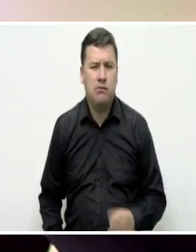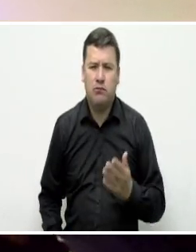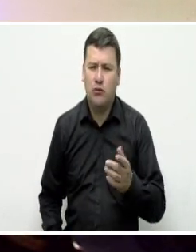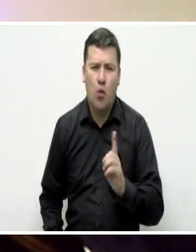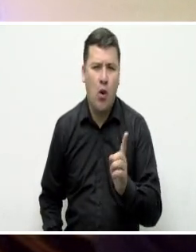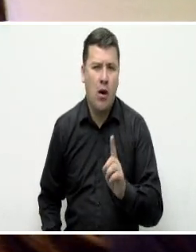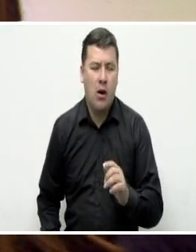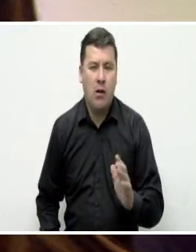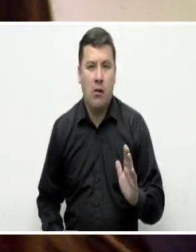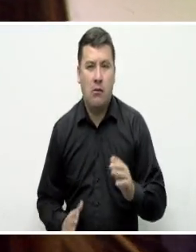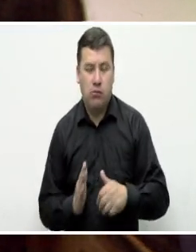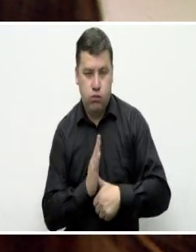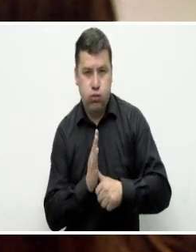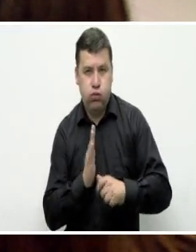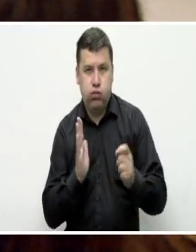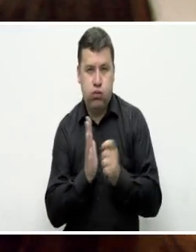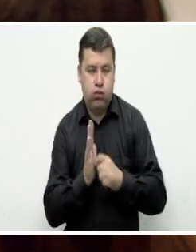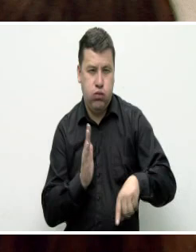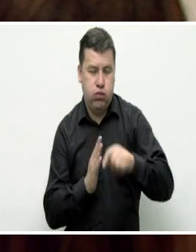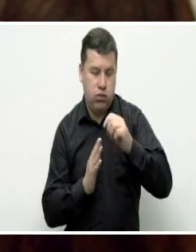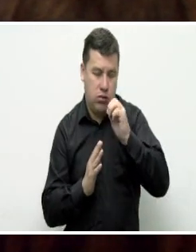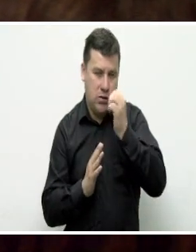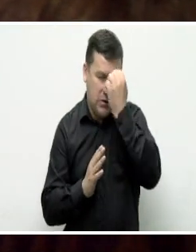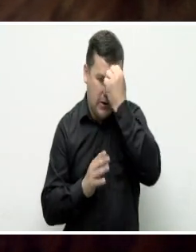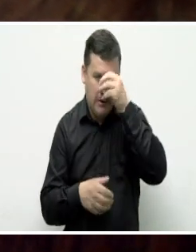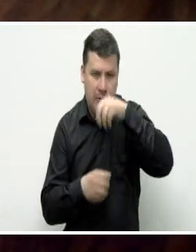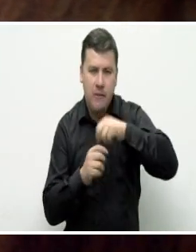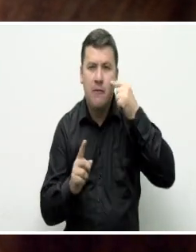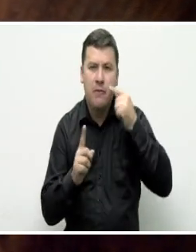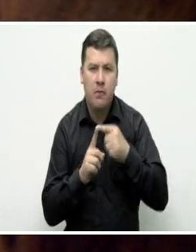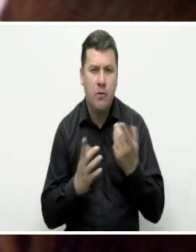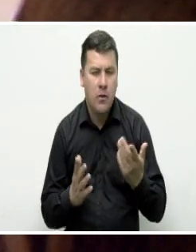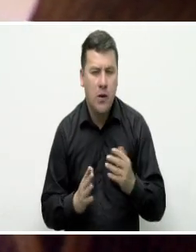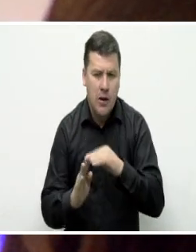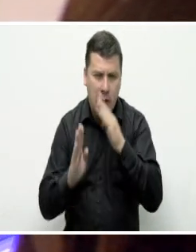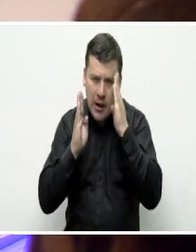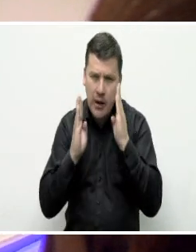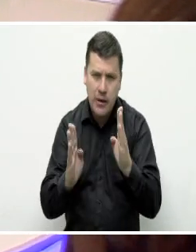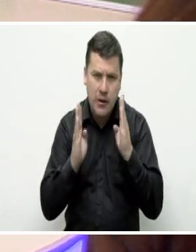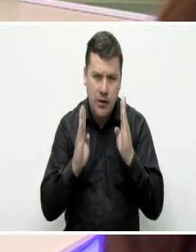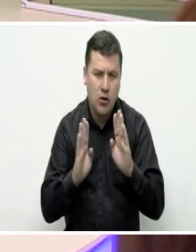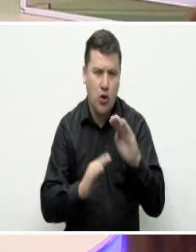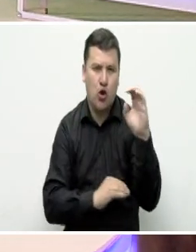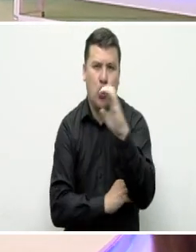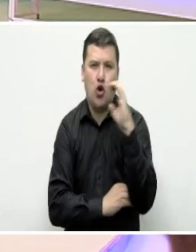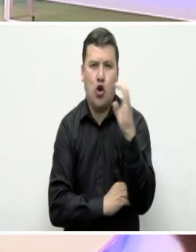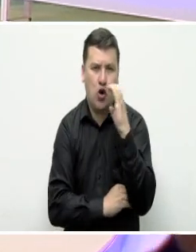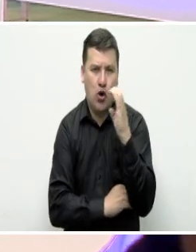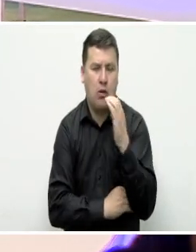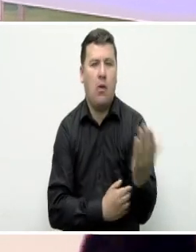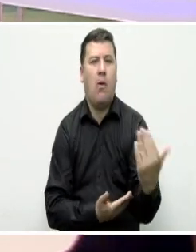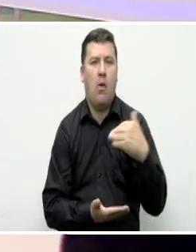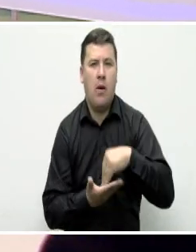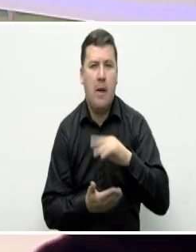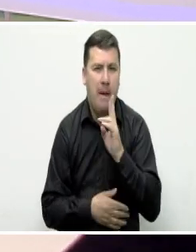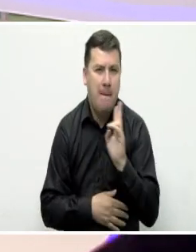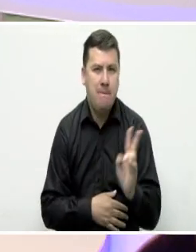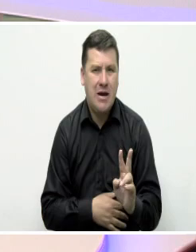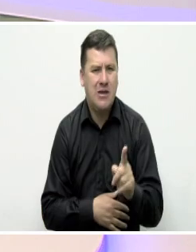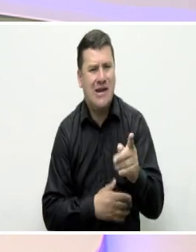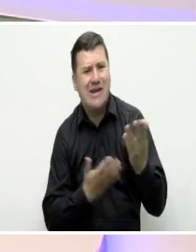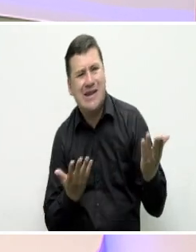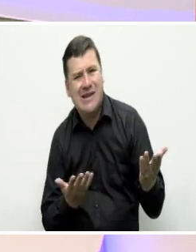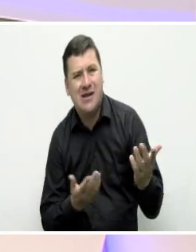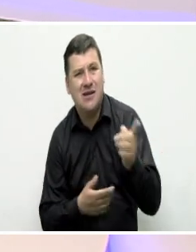ha sido ajena la Registraduría Nacional del Estado Civil, y es a la atención de los colombianos retornados de Venezuela y